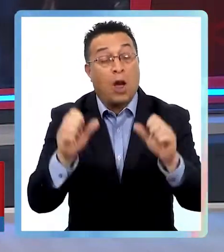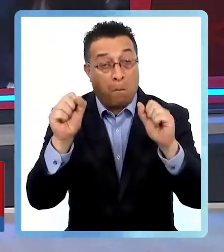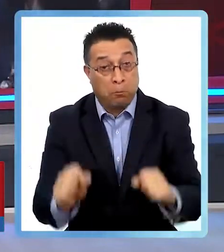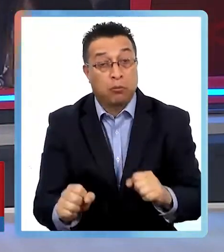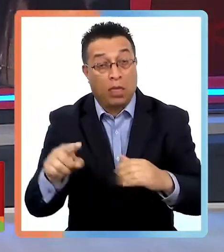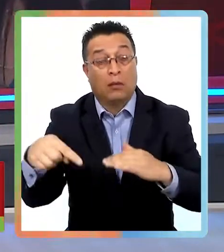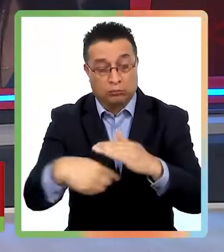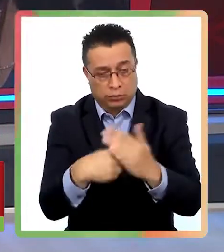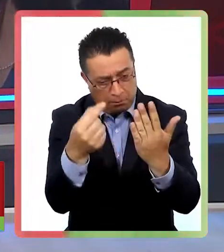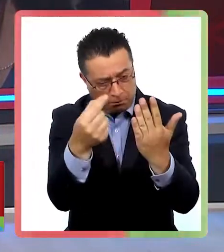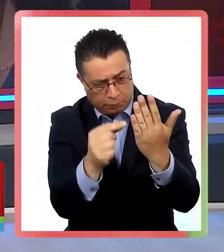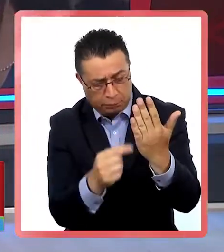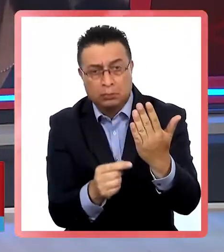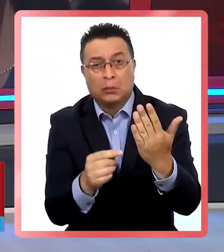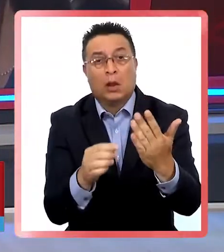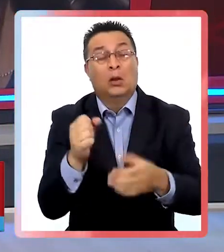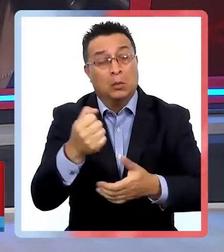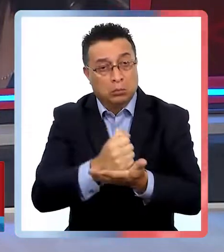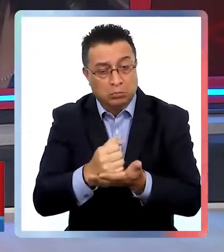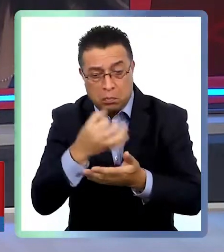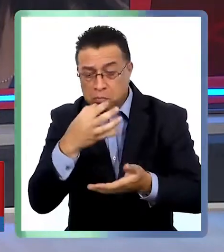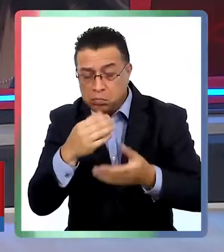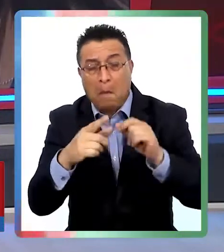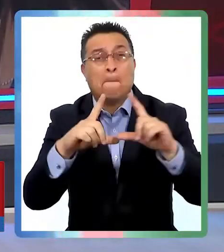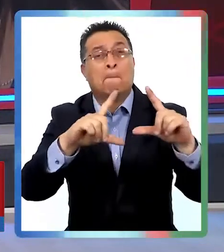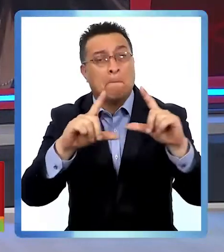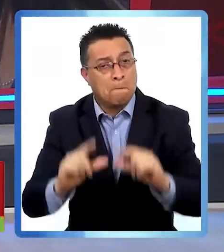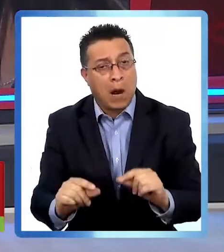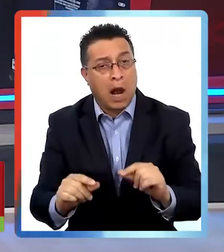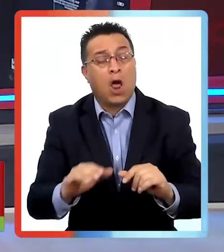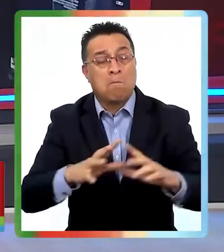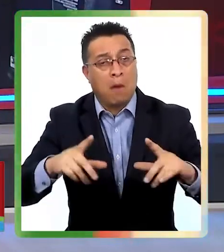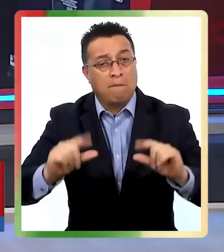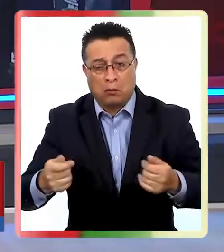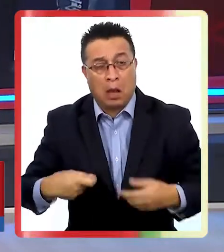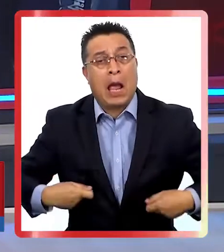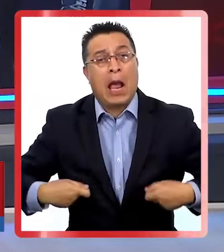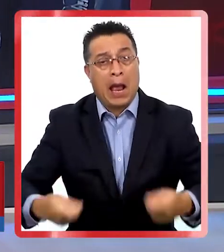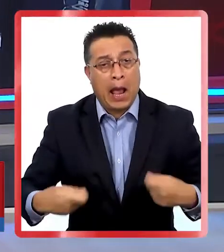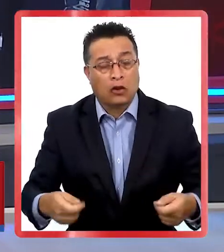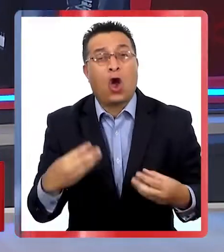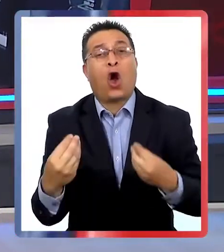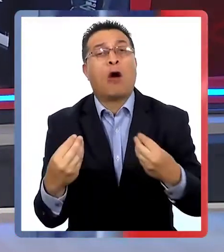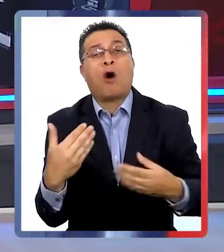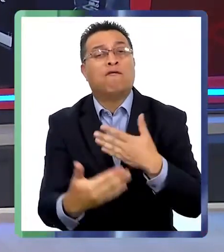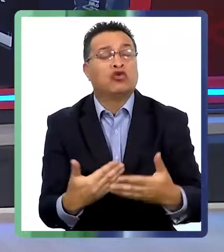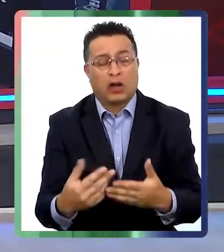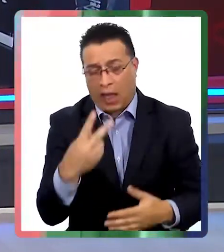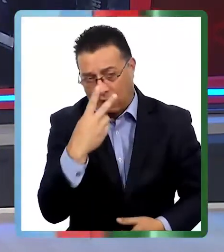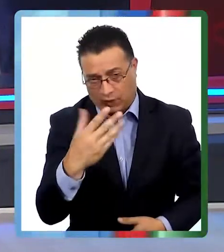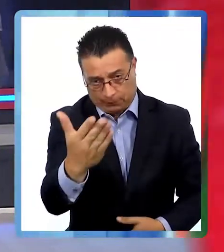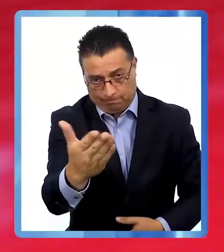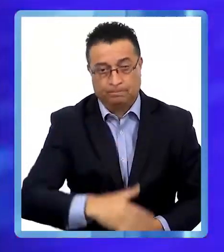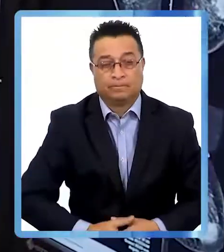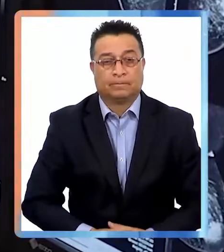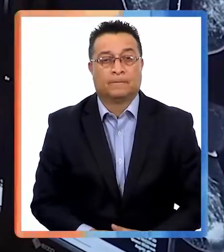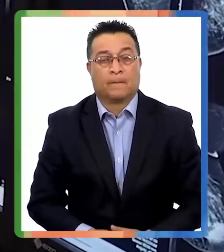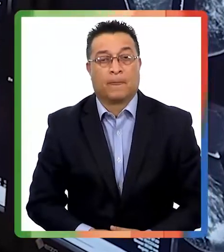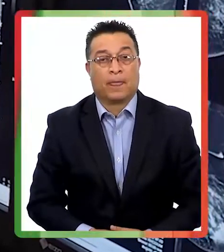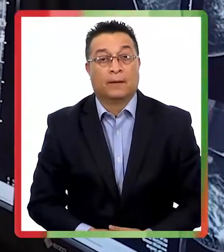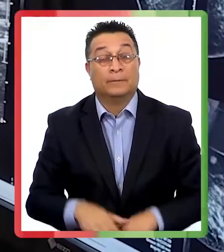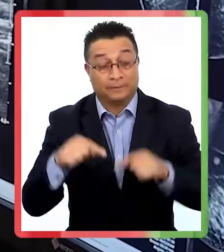acceso a un diagnóstico y tratamiento menos invasivo a un costo más bajo como funciona vtv 2 no se explica